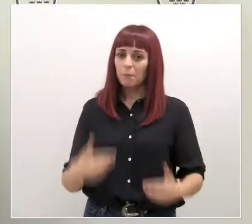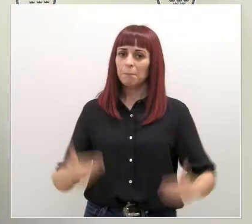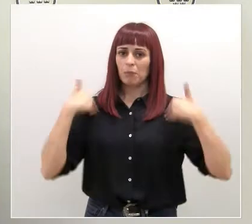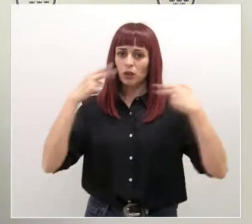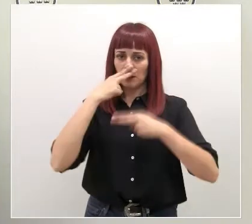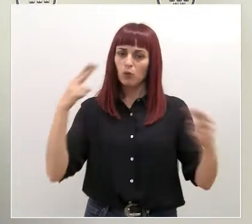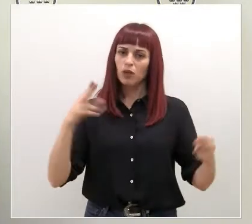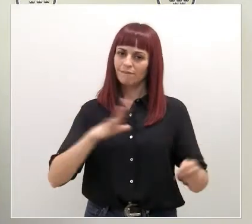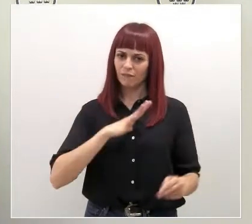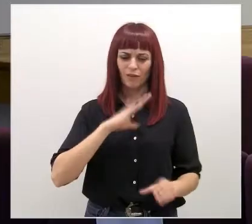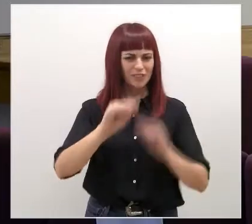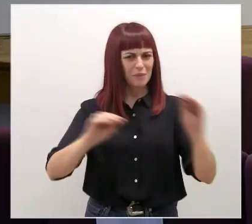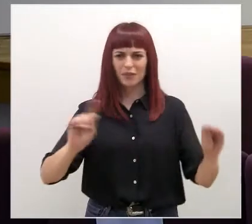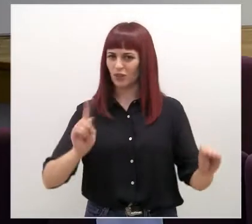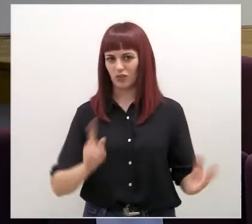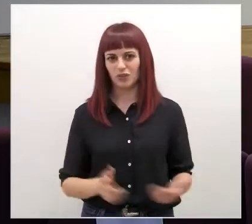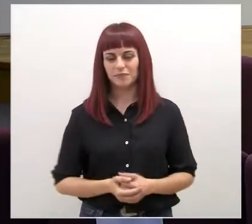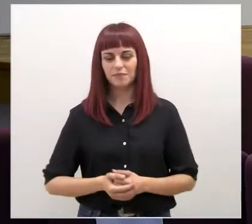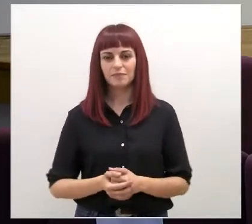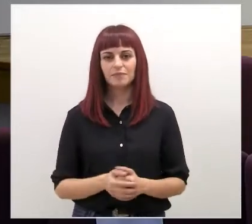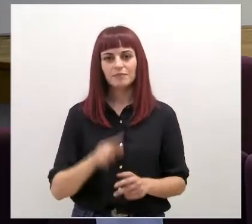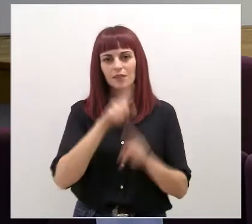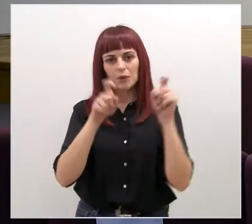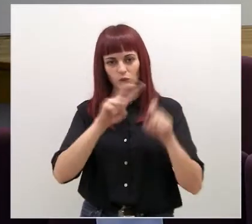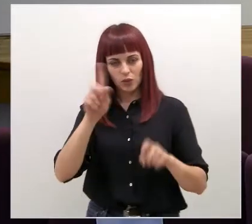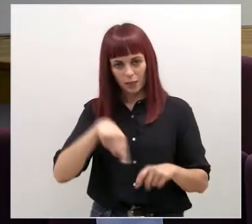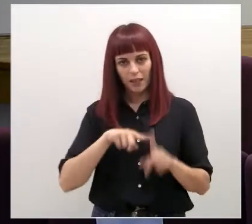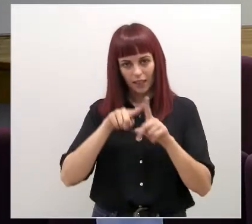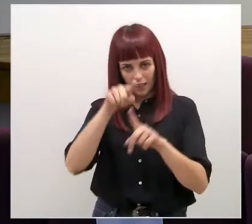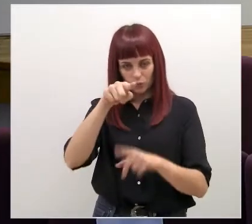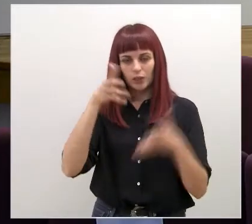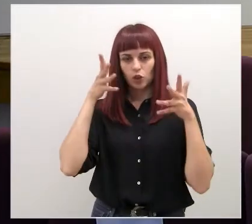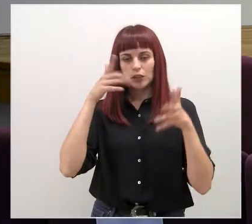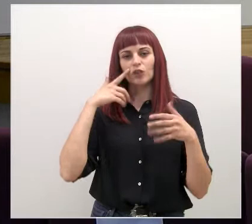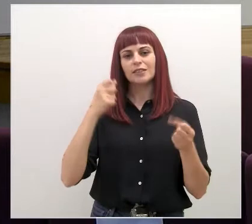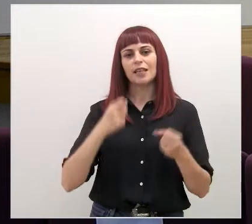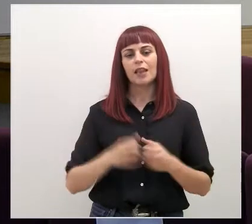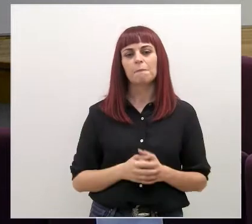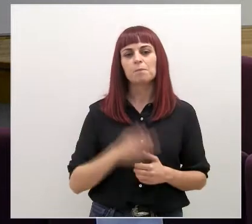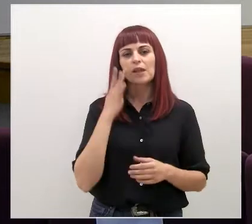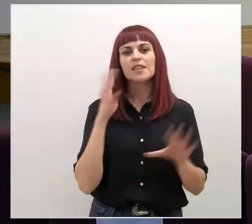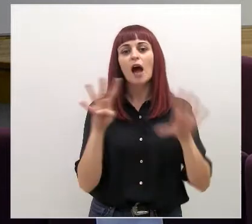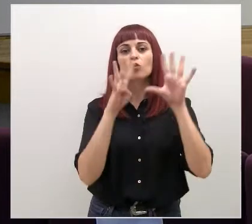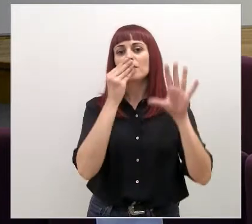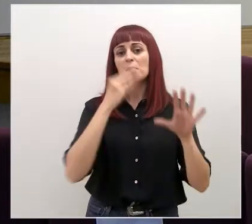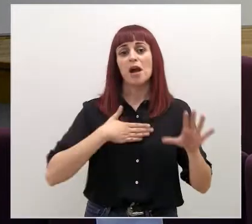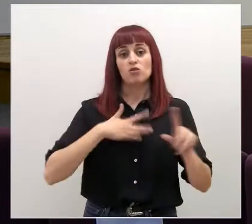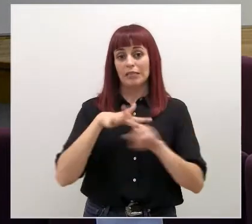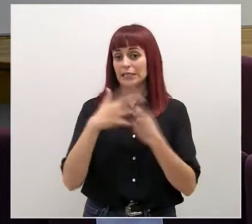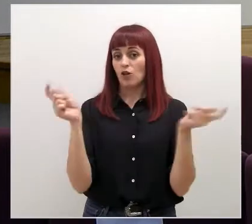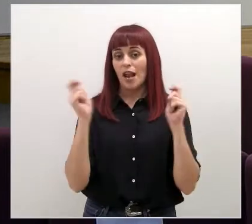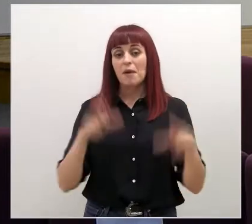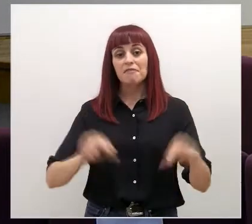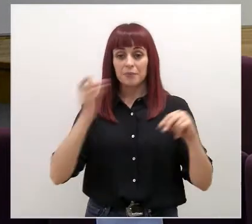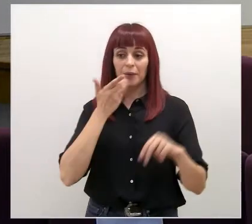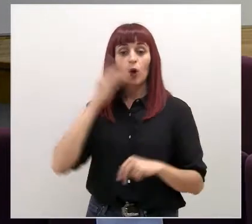públicos. Y otra cuestión también para usted, señor Pedreño, tiene que ver con el 9 de mayo, cuando decaiga el estado de alarma. En